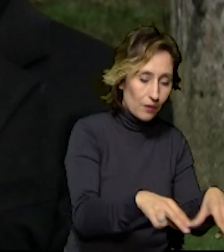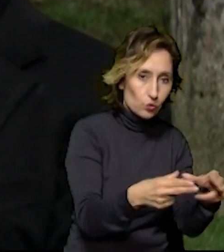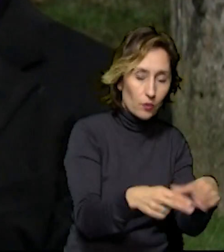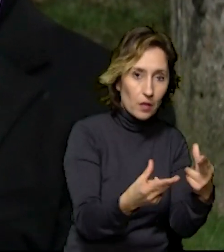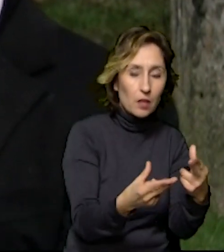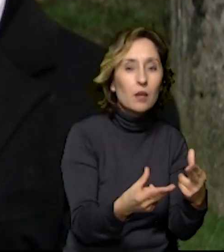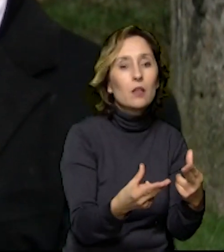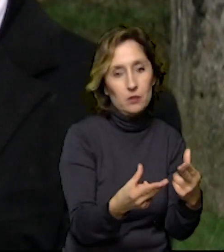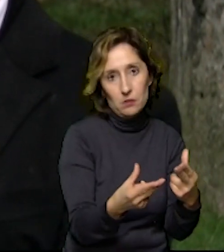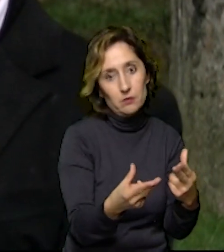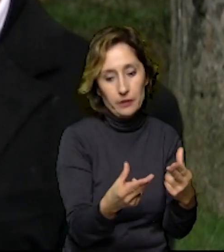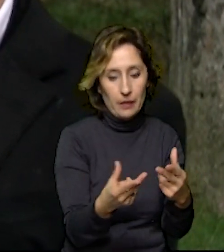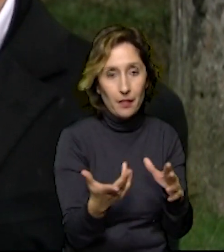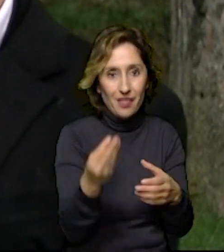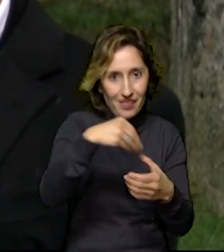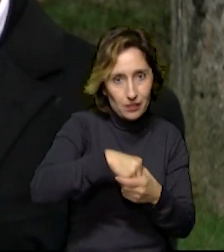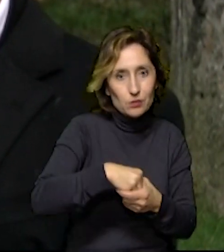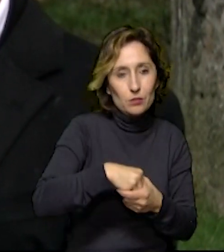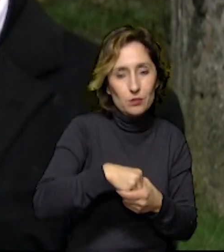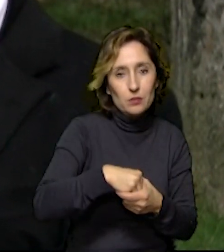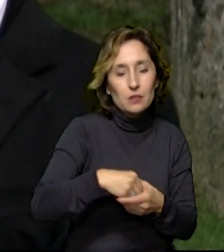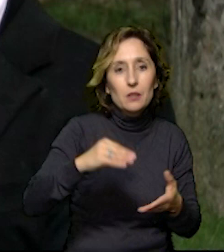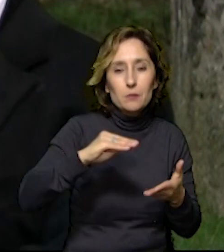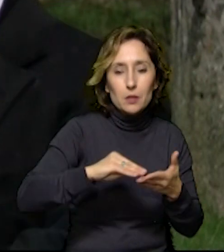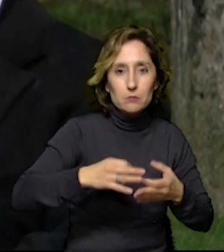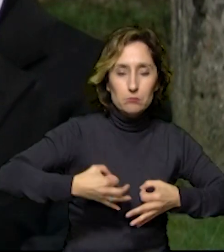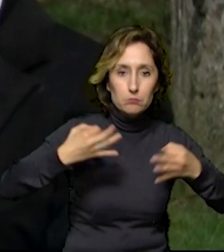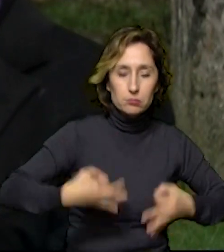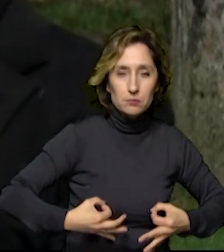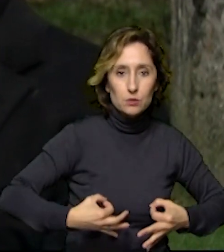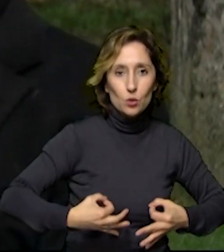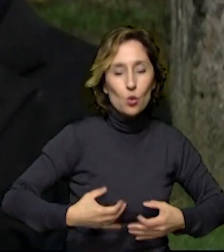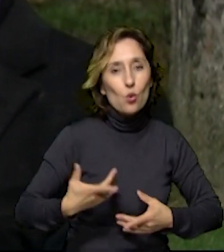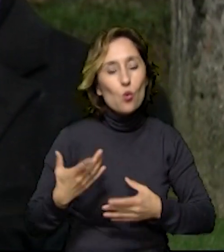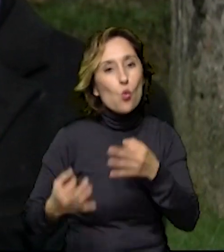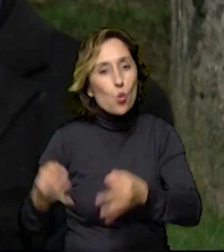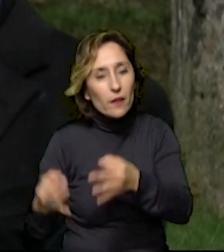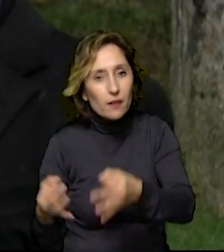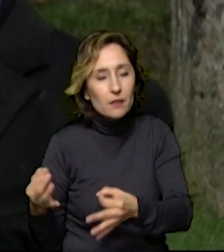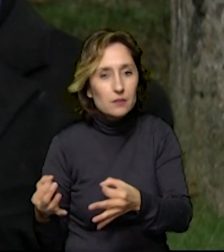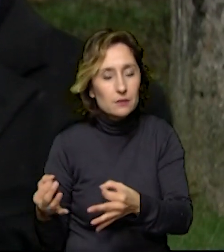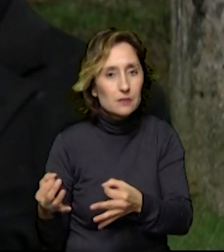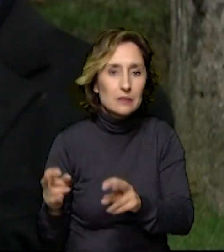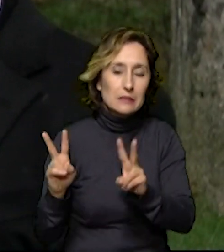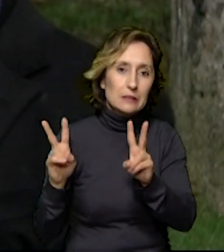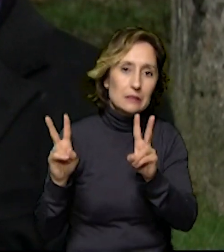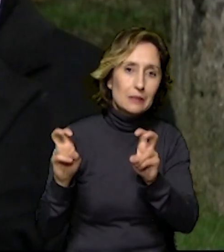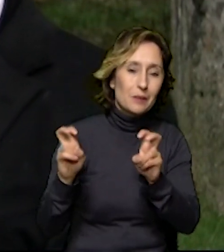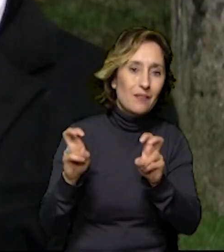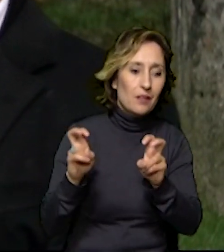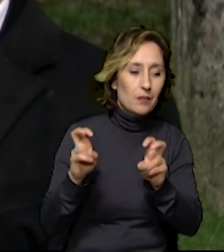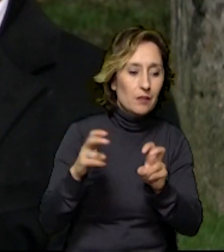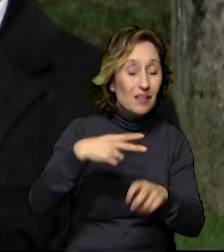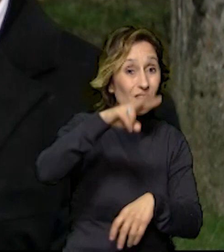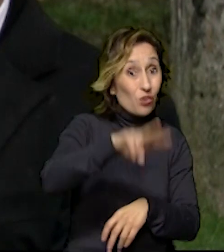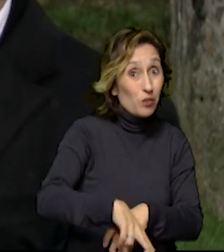social, y siempre hacerlo con garantías garantías jurídicas, porque son temas de reconocimiento de víctimas